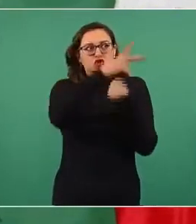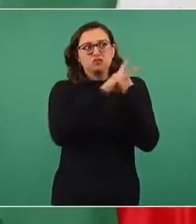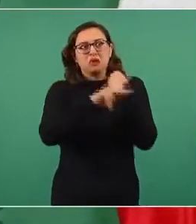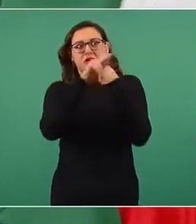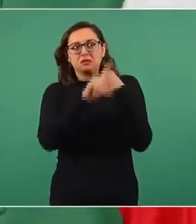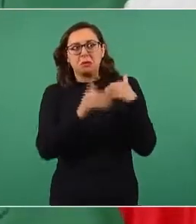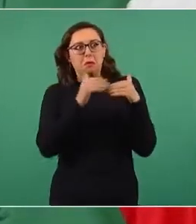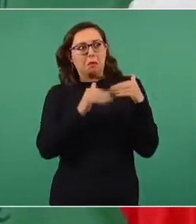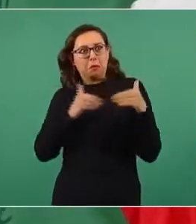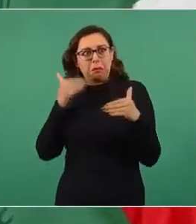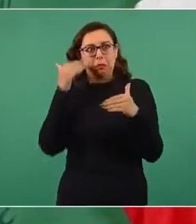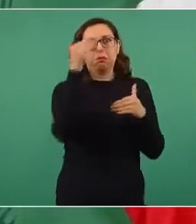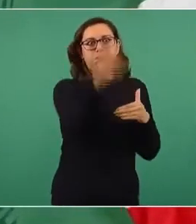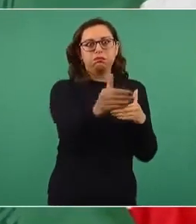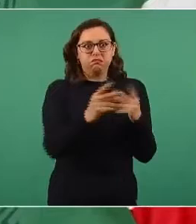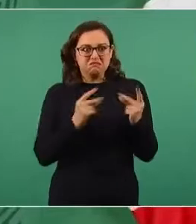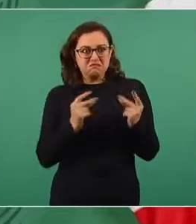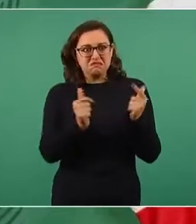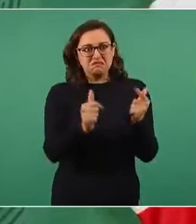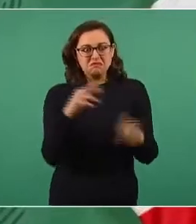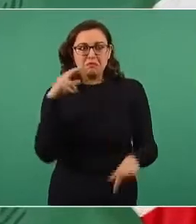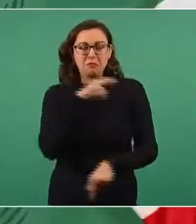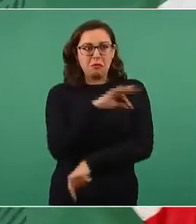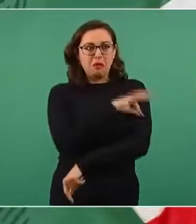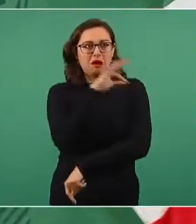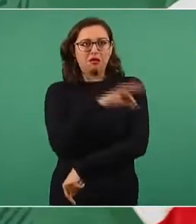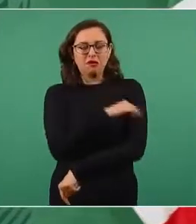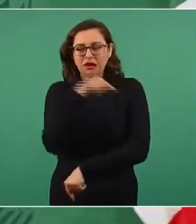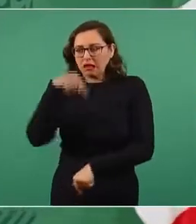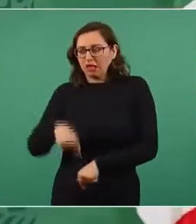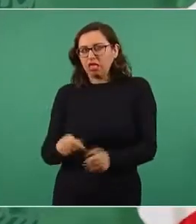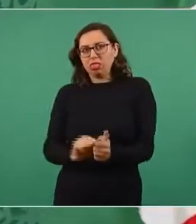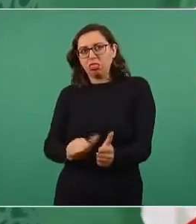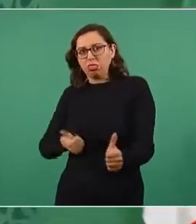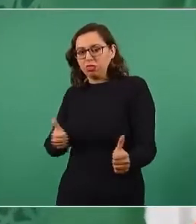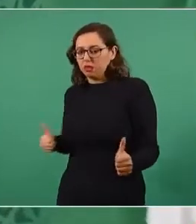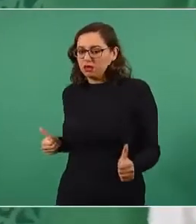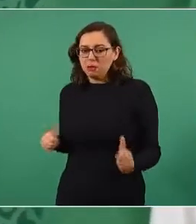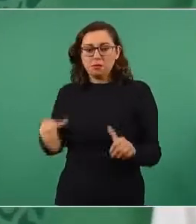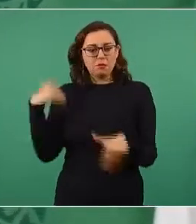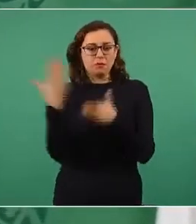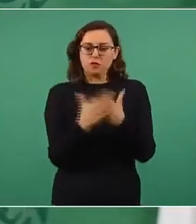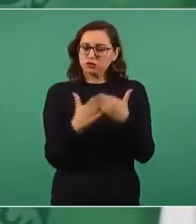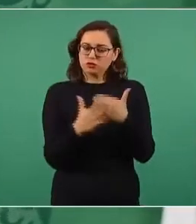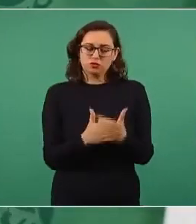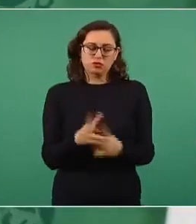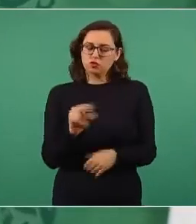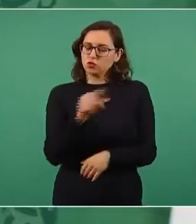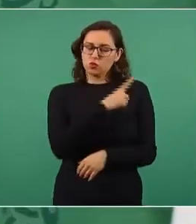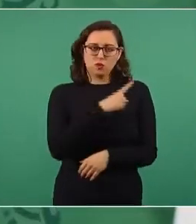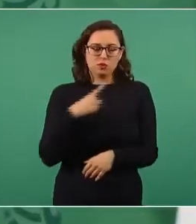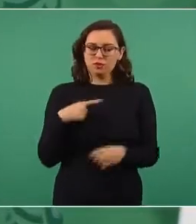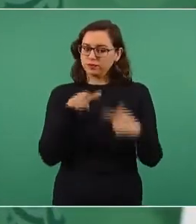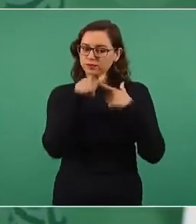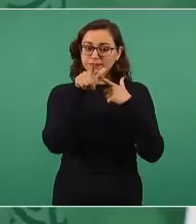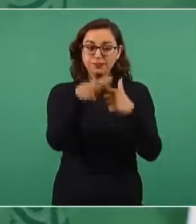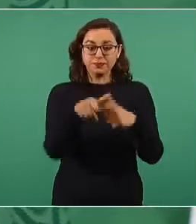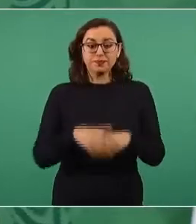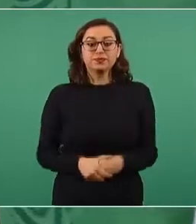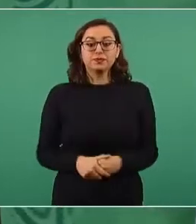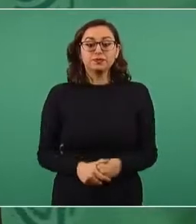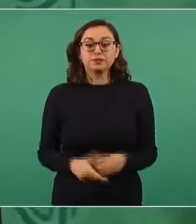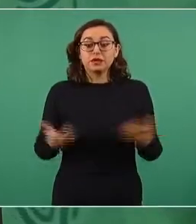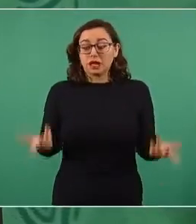presentaron varias. En síntesis, para responder su pregunta, ya tenemos solicitudes de varios países, más de 7 en este